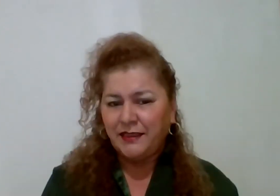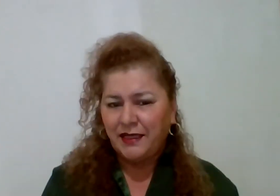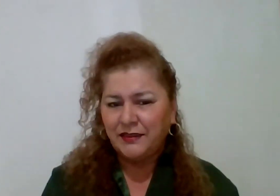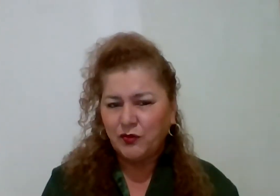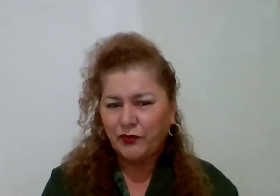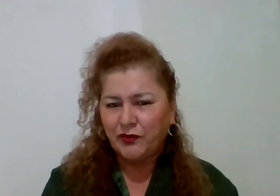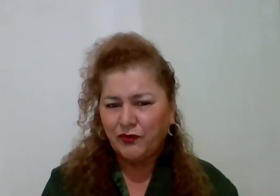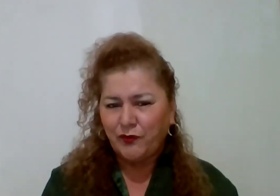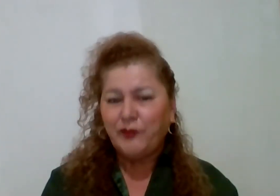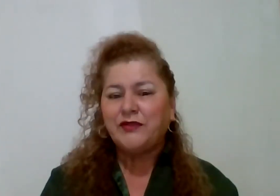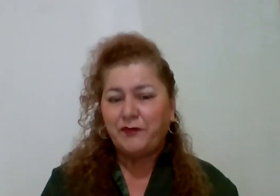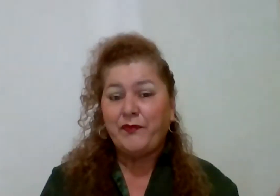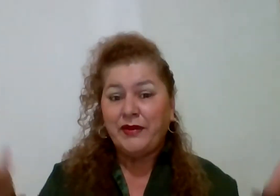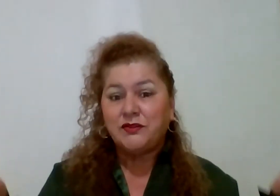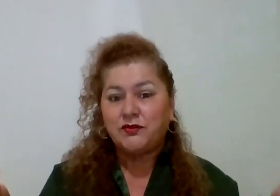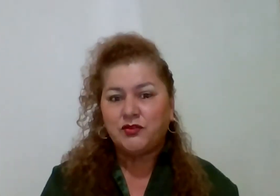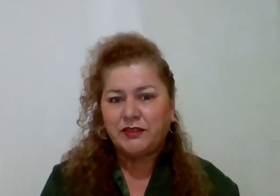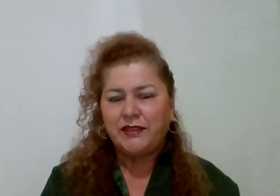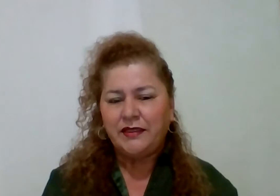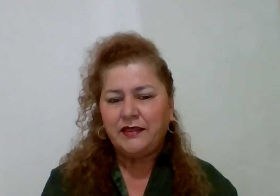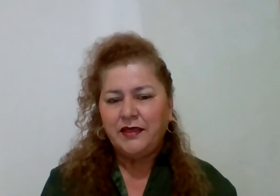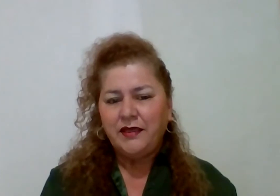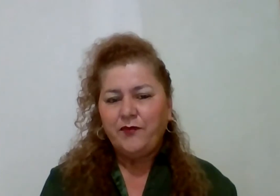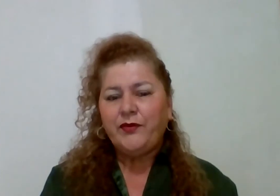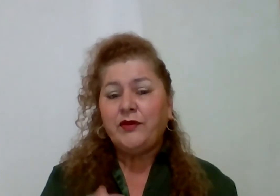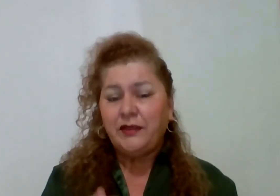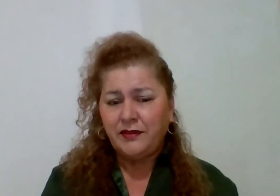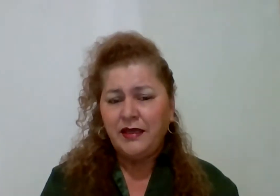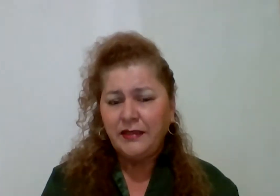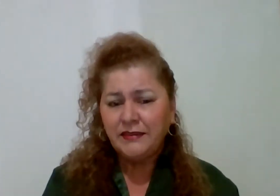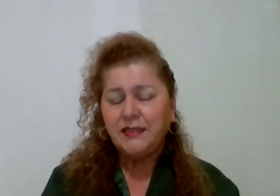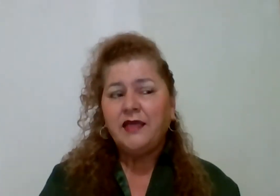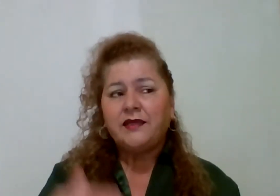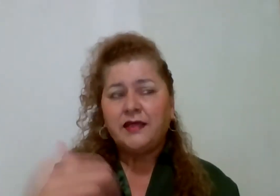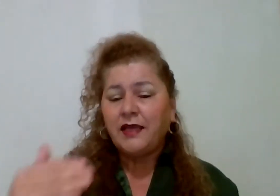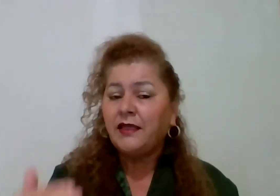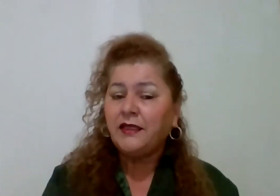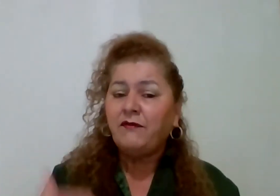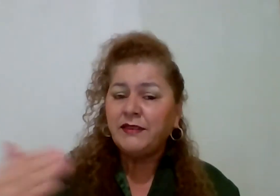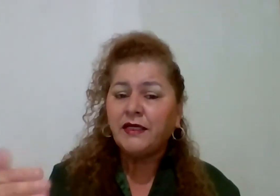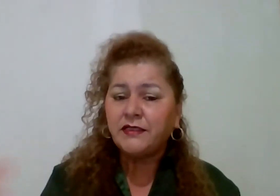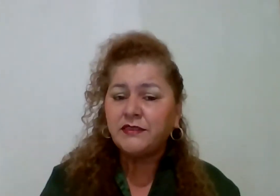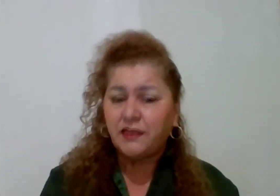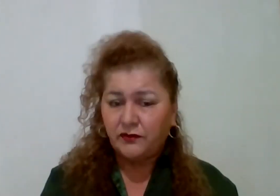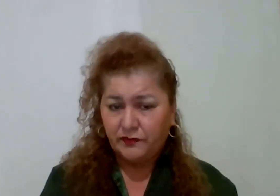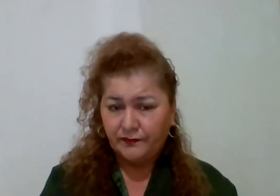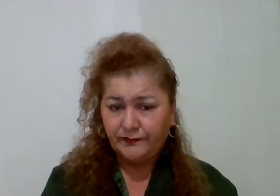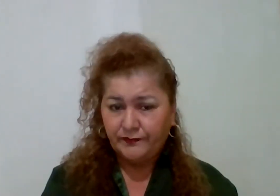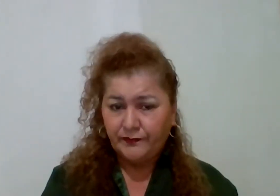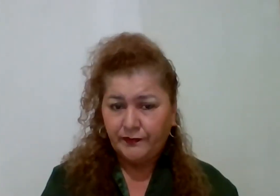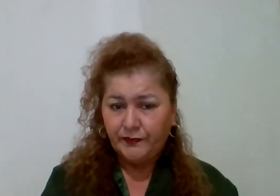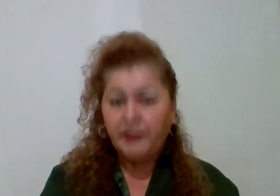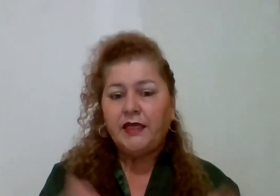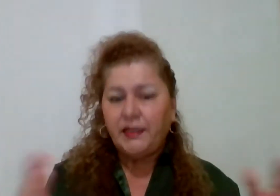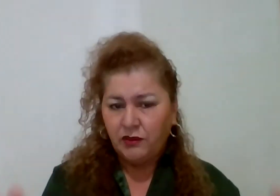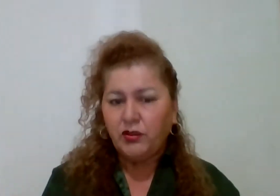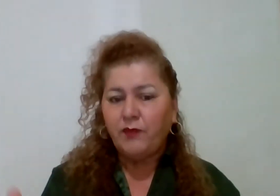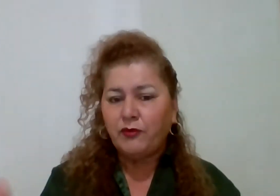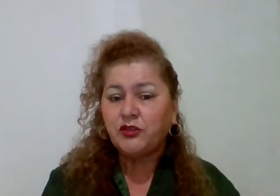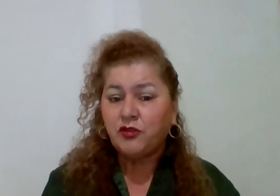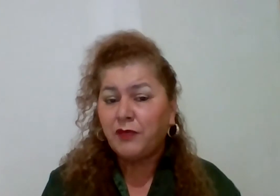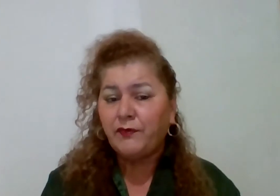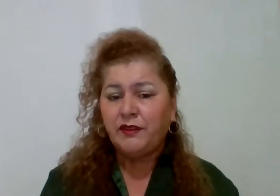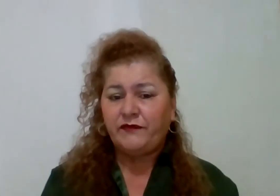haya que darle soporte económico también para sostener. Pero la idea es que cada día vaya creciendo y que haya